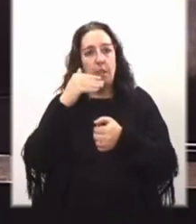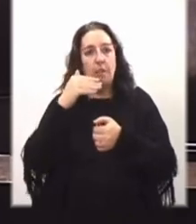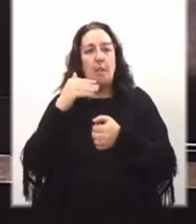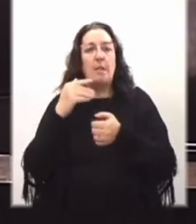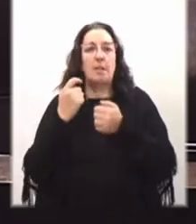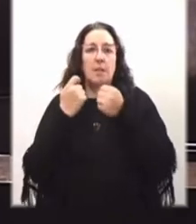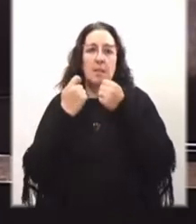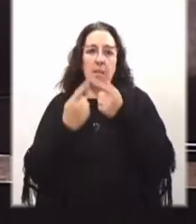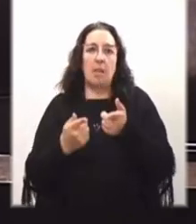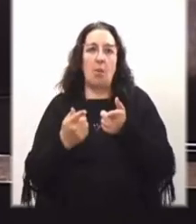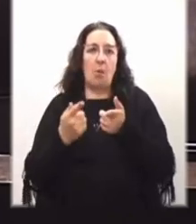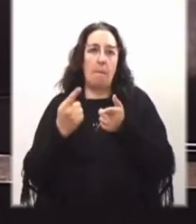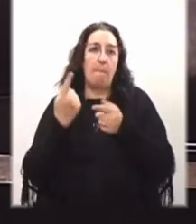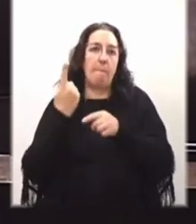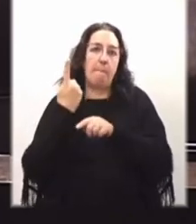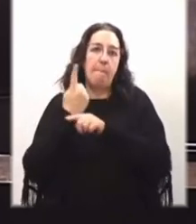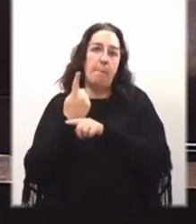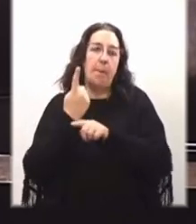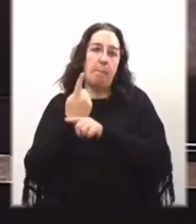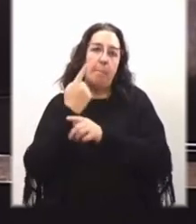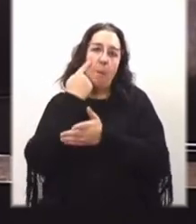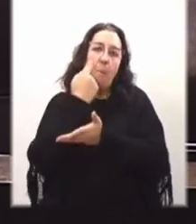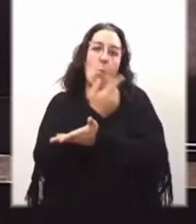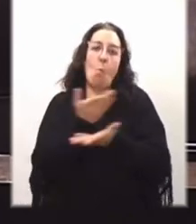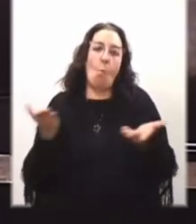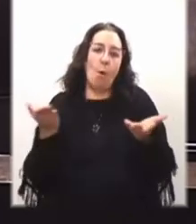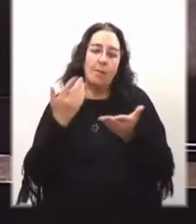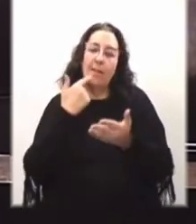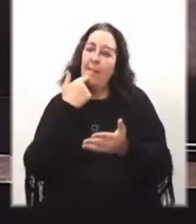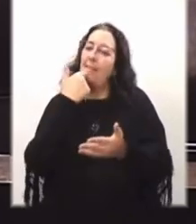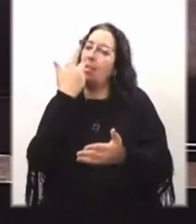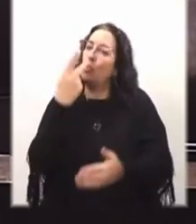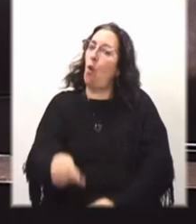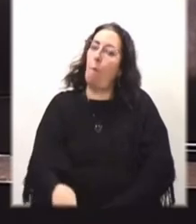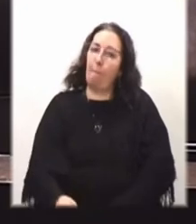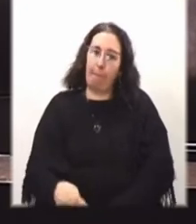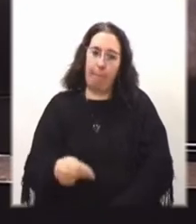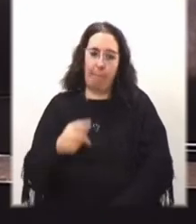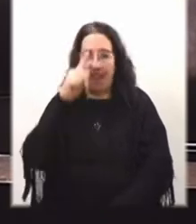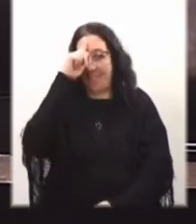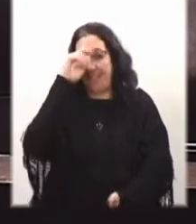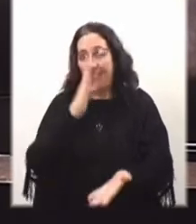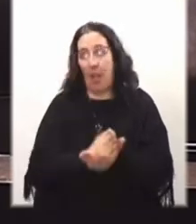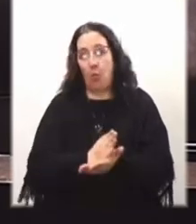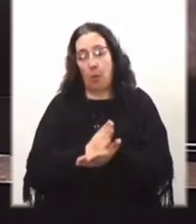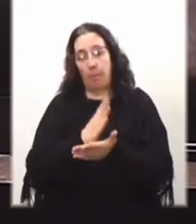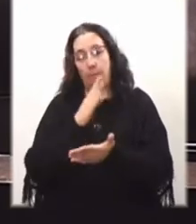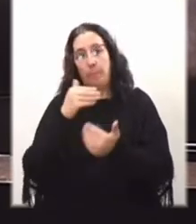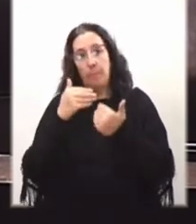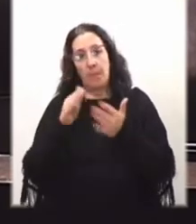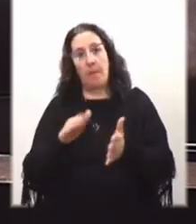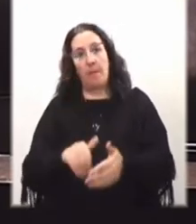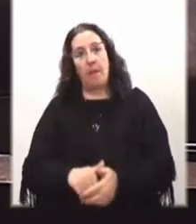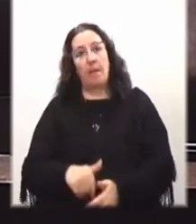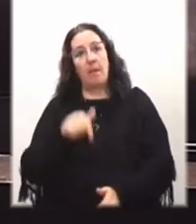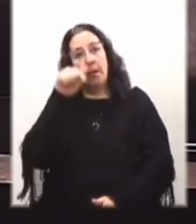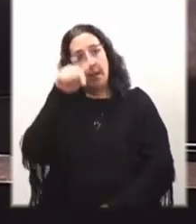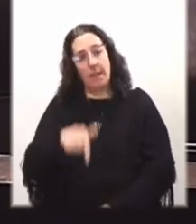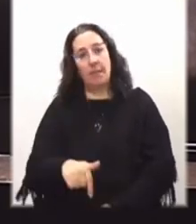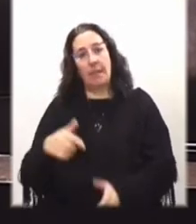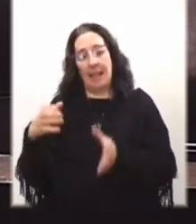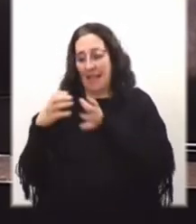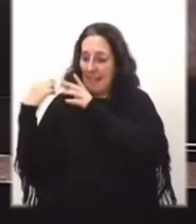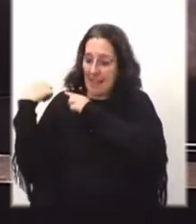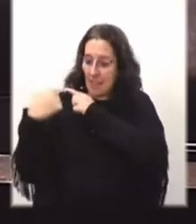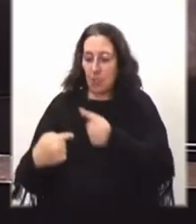dieron la primera muestra de rechazo a la dictadura que se estaba instalando. Esta generación, de